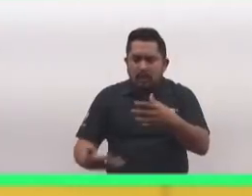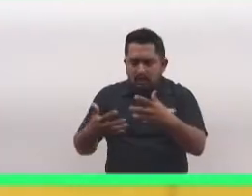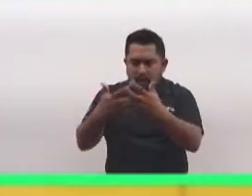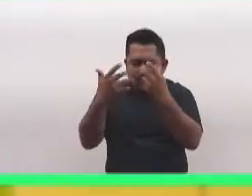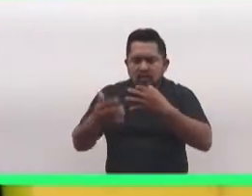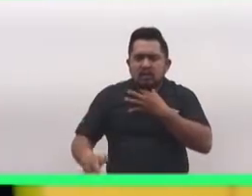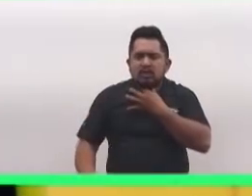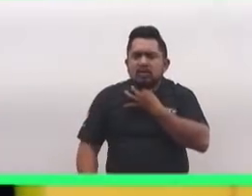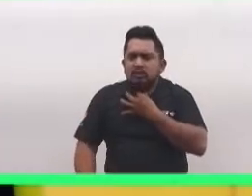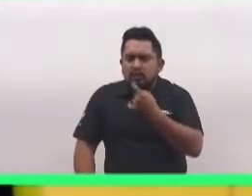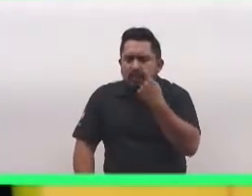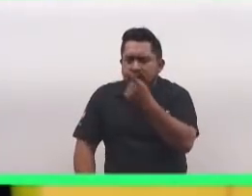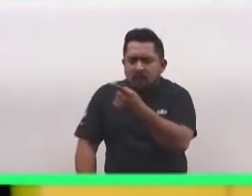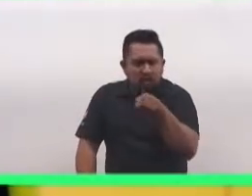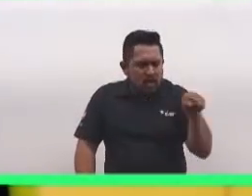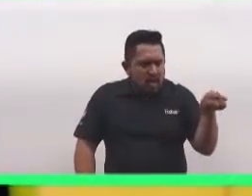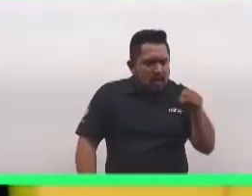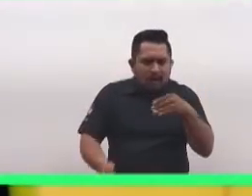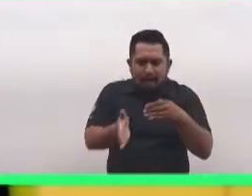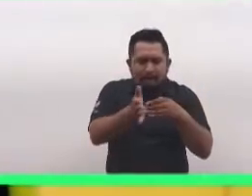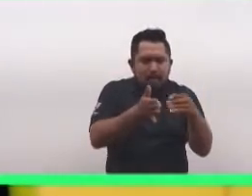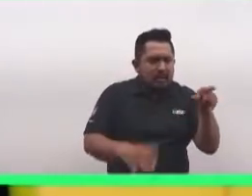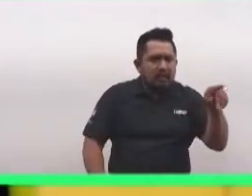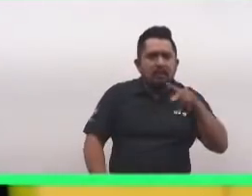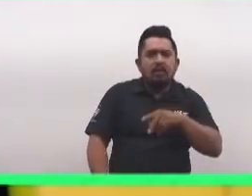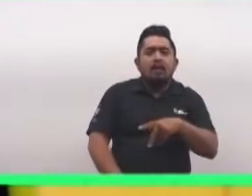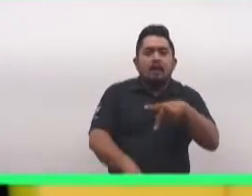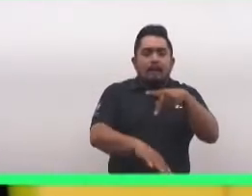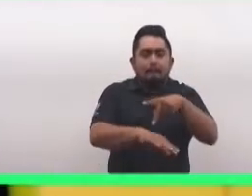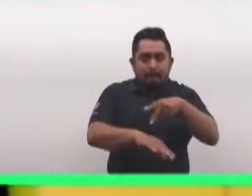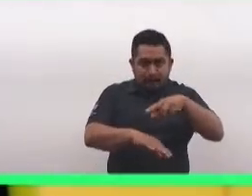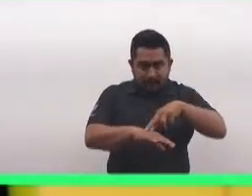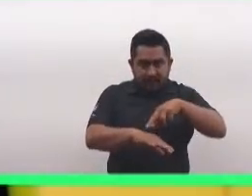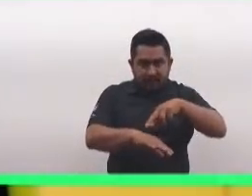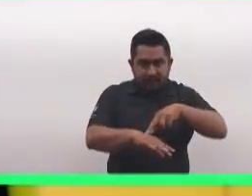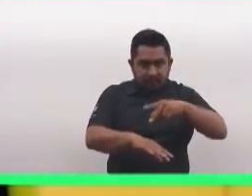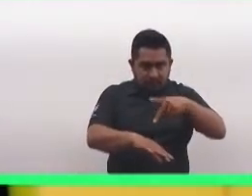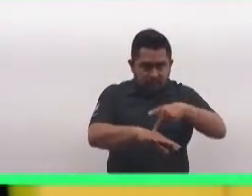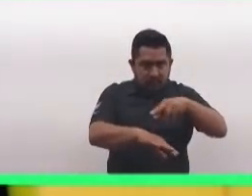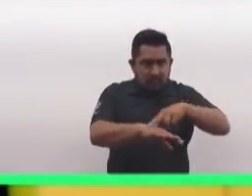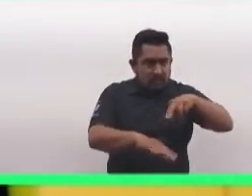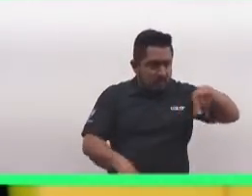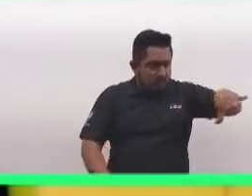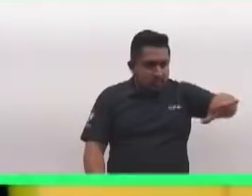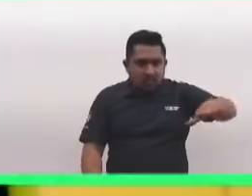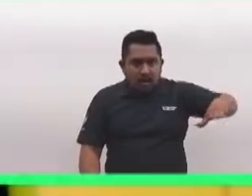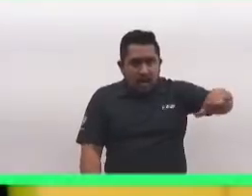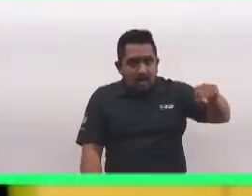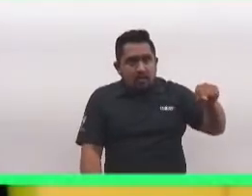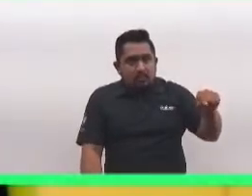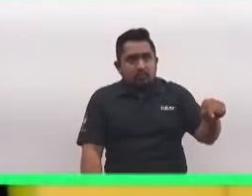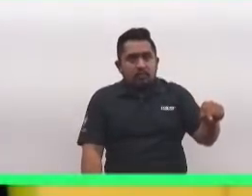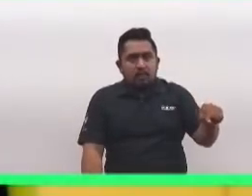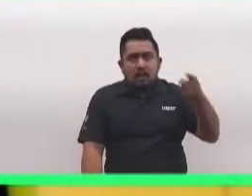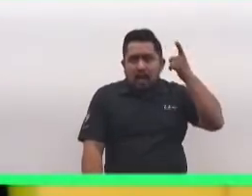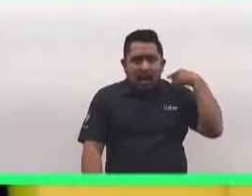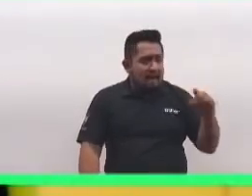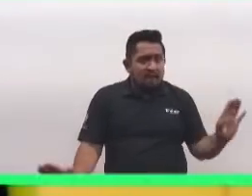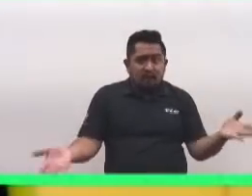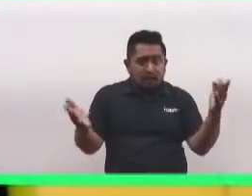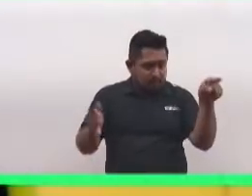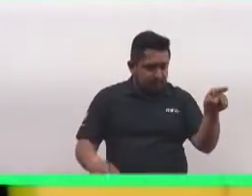tuvieron un punto de partida y en puerto rico arcángel hay un rapero se marcan